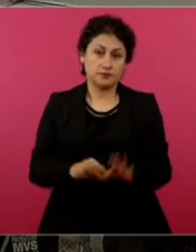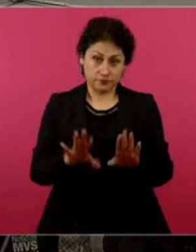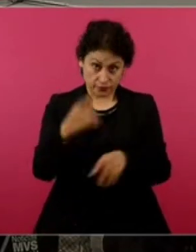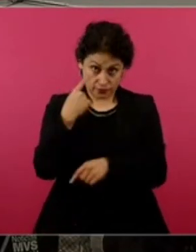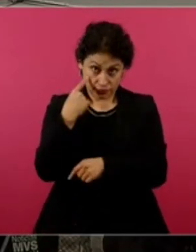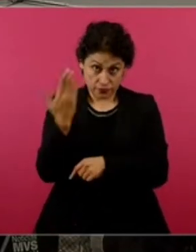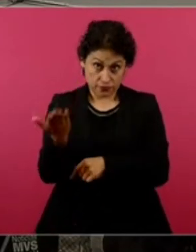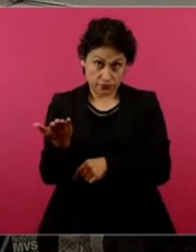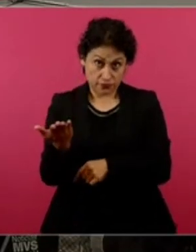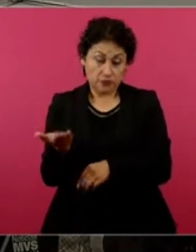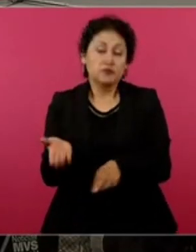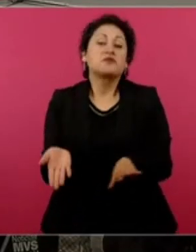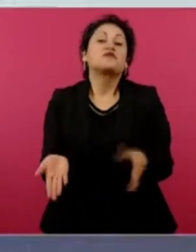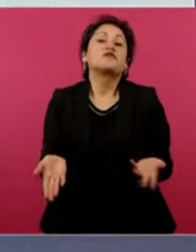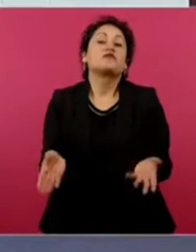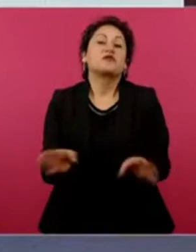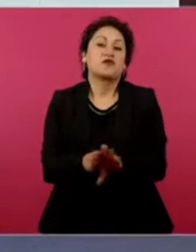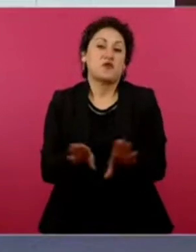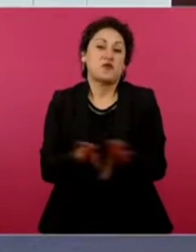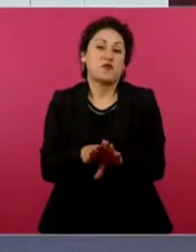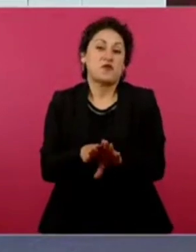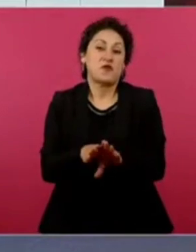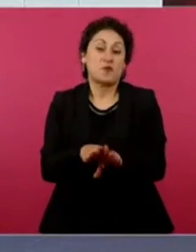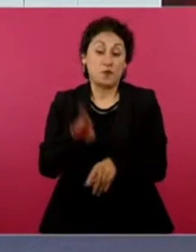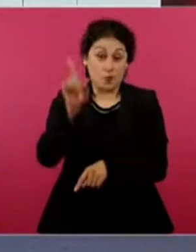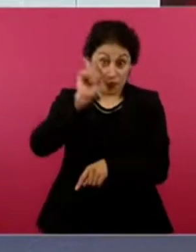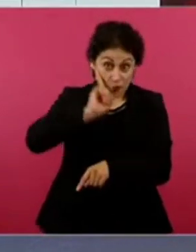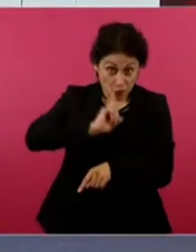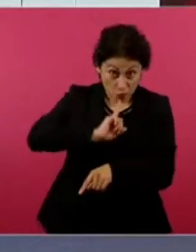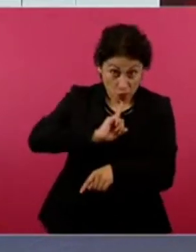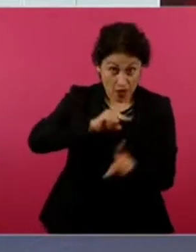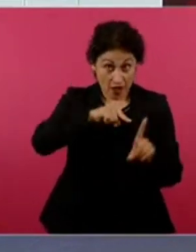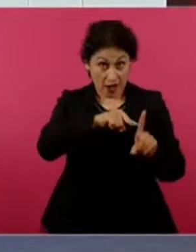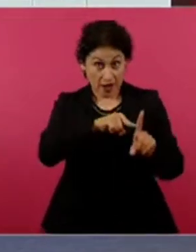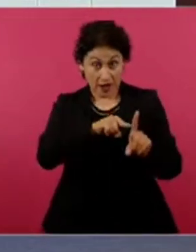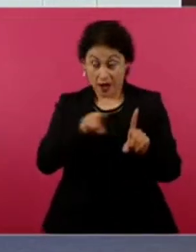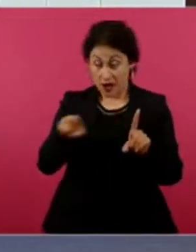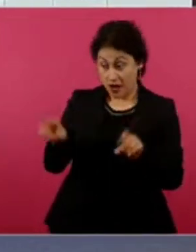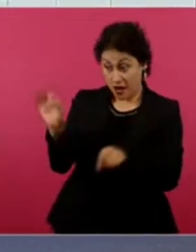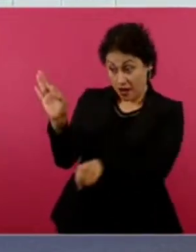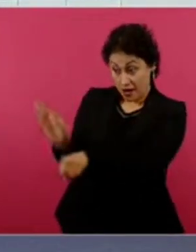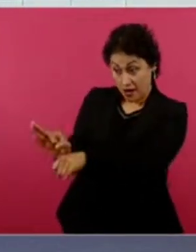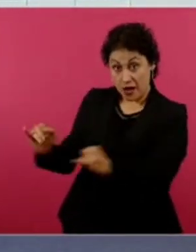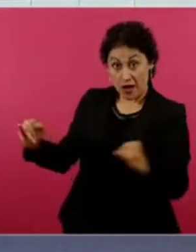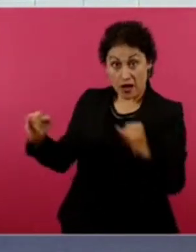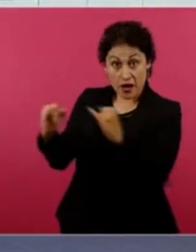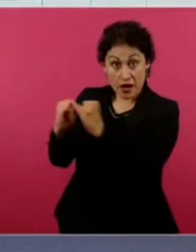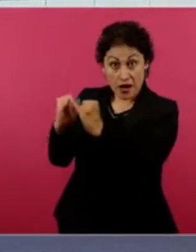¿cómo no va a defender la señora al Instituto de la